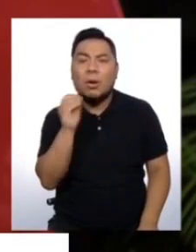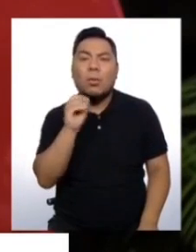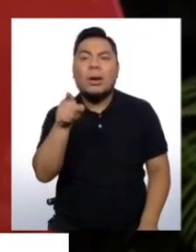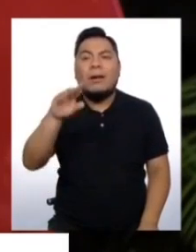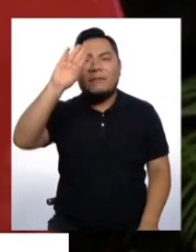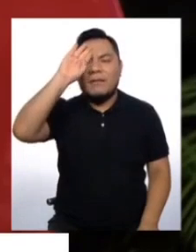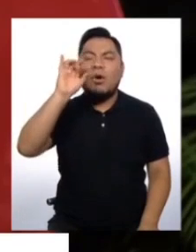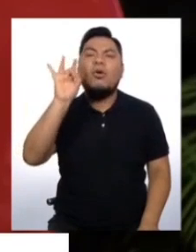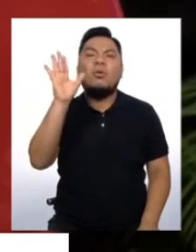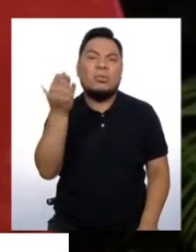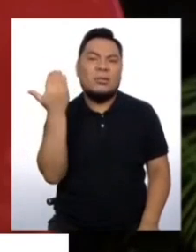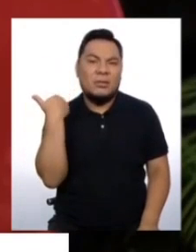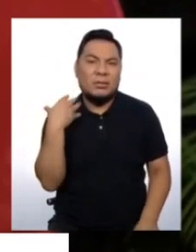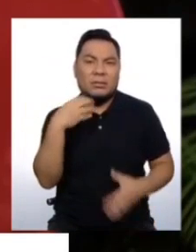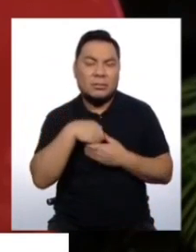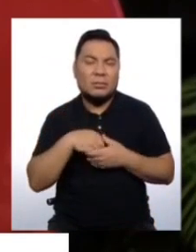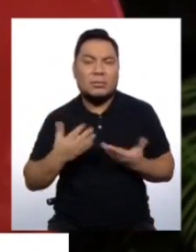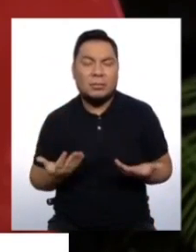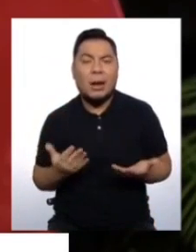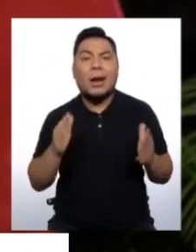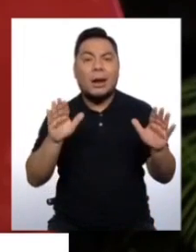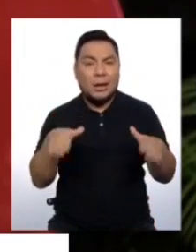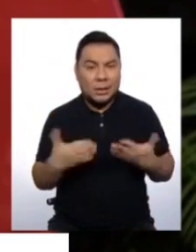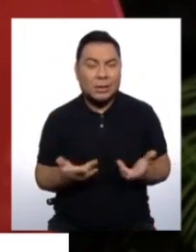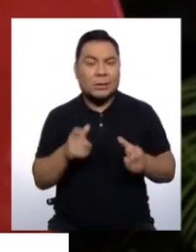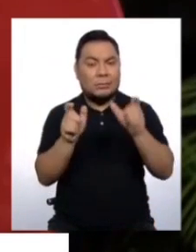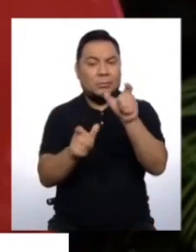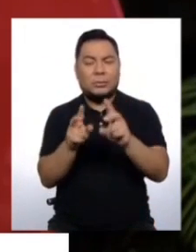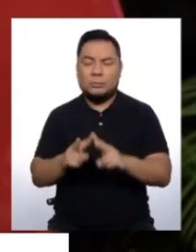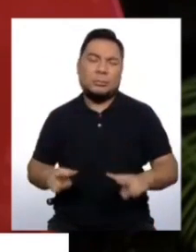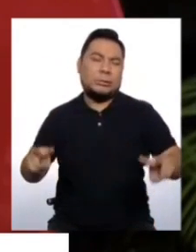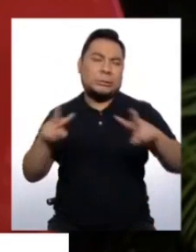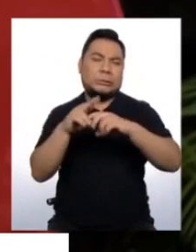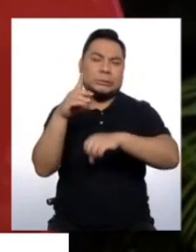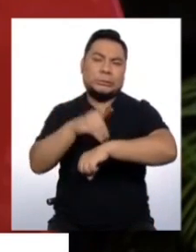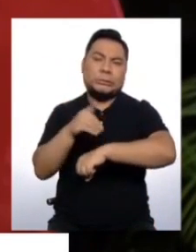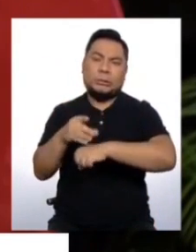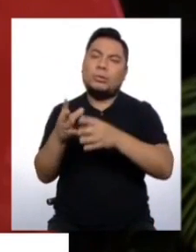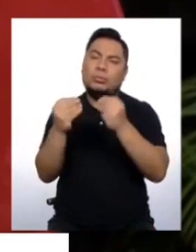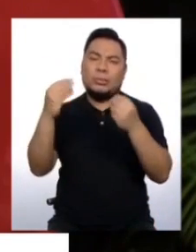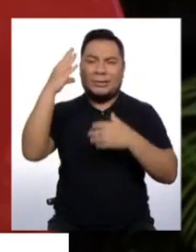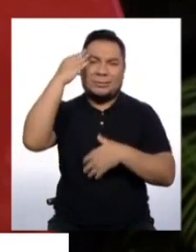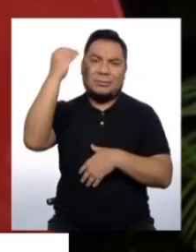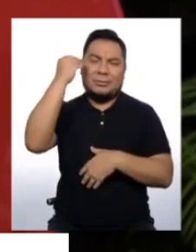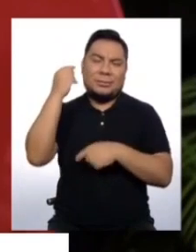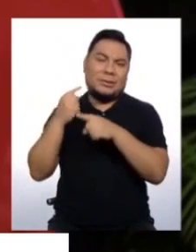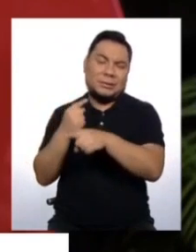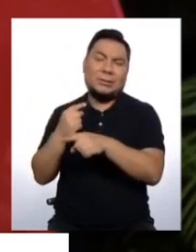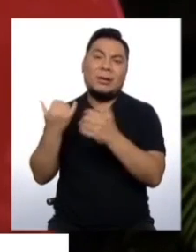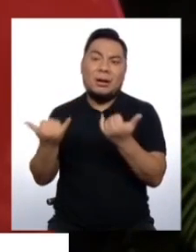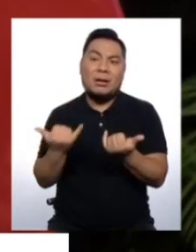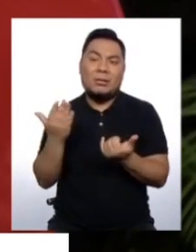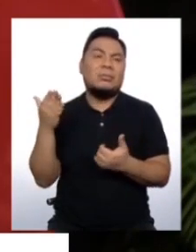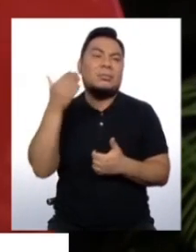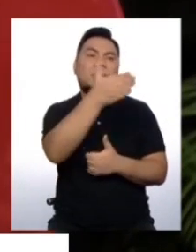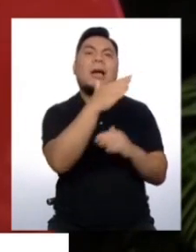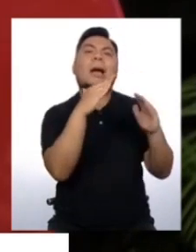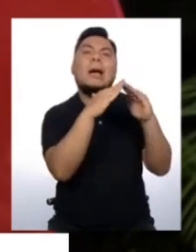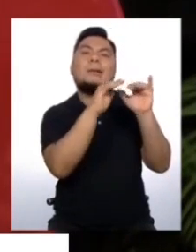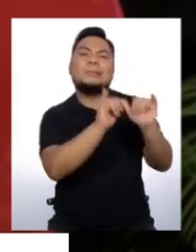enfermedad que tiene. Entonces, hay personal valioso, médicos con mucha experiencia, que ahora están en su